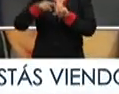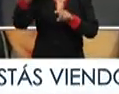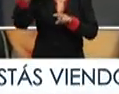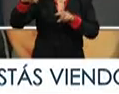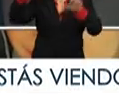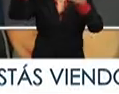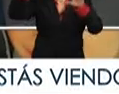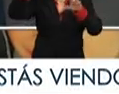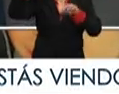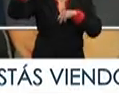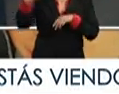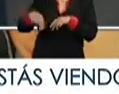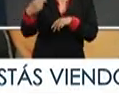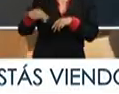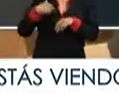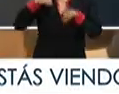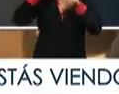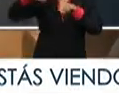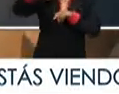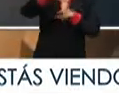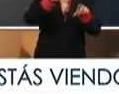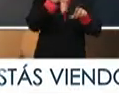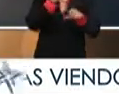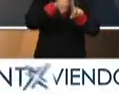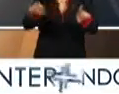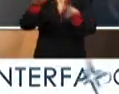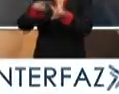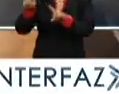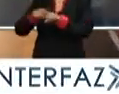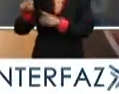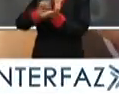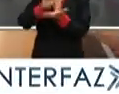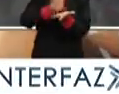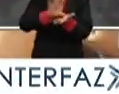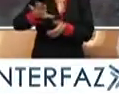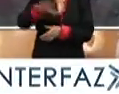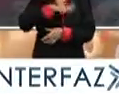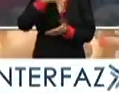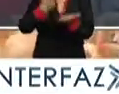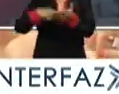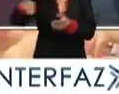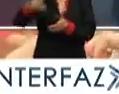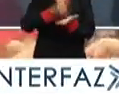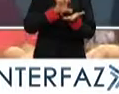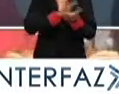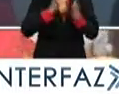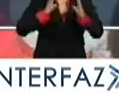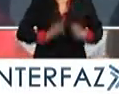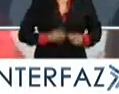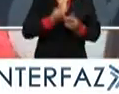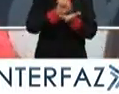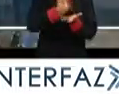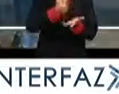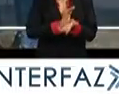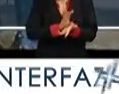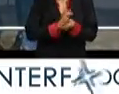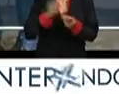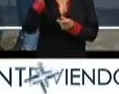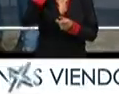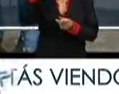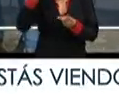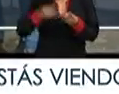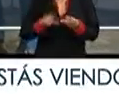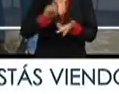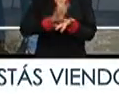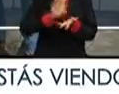CAM, donde se atiende a niños con diferentes discapacidades: discapacidad motriz, discapacidad